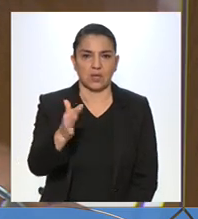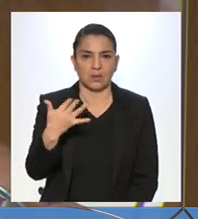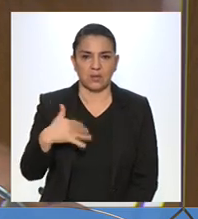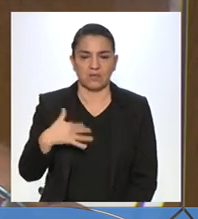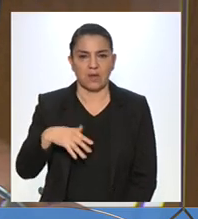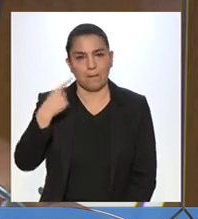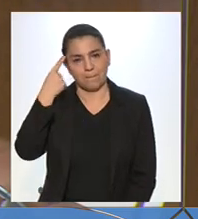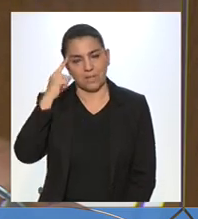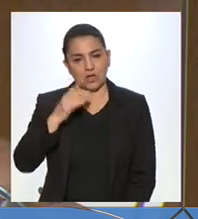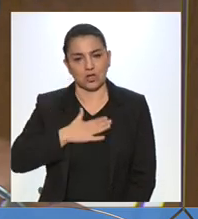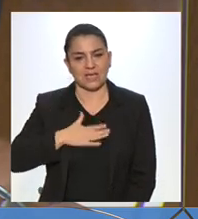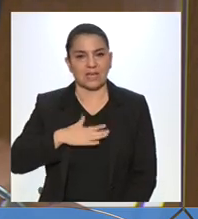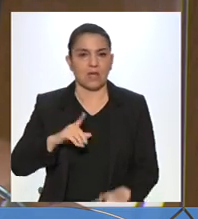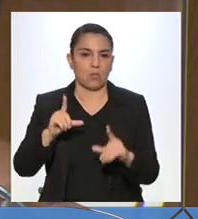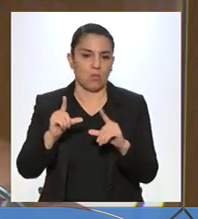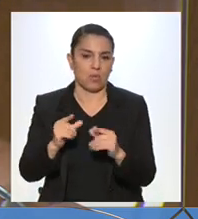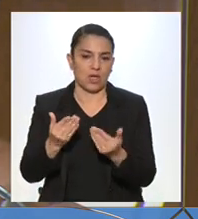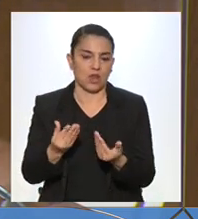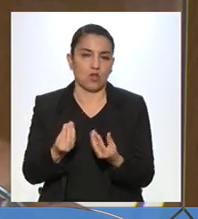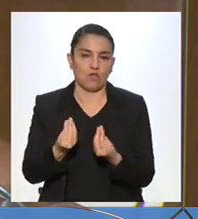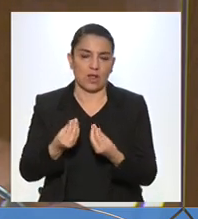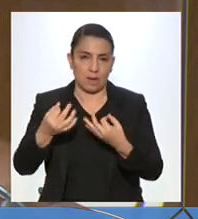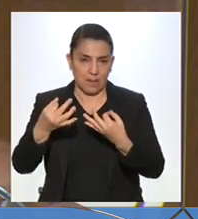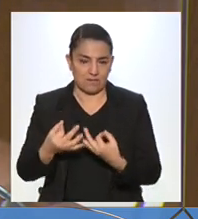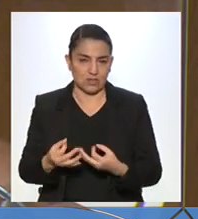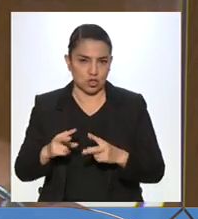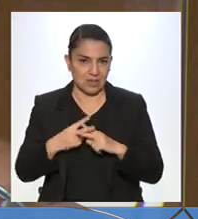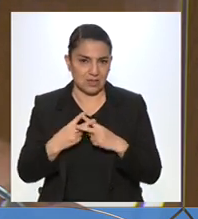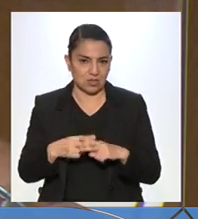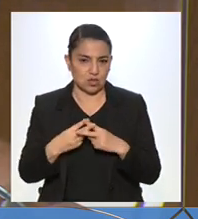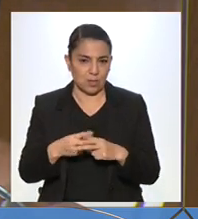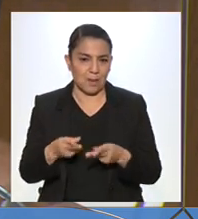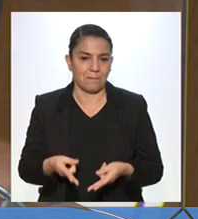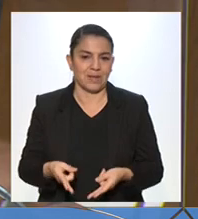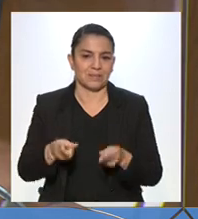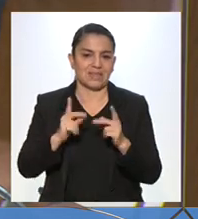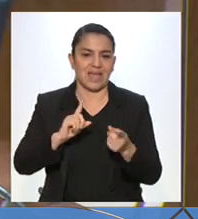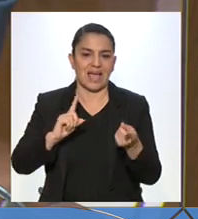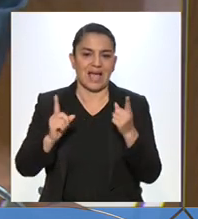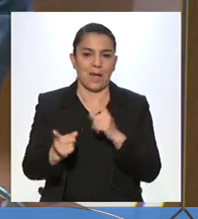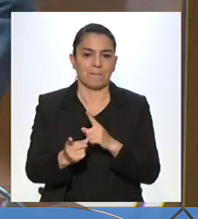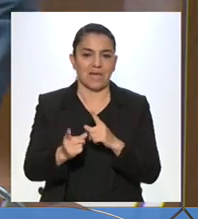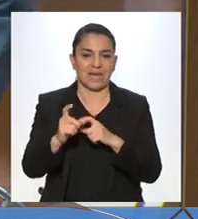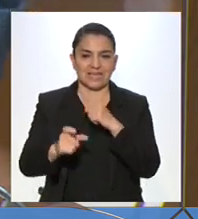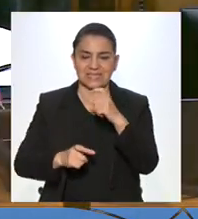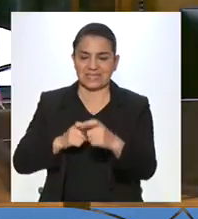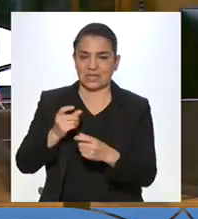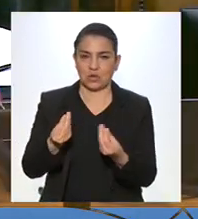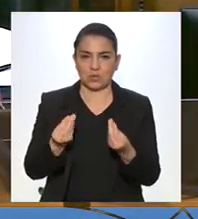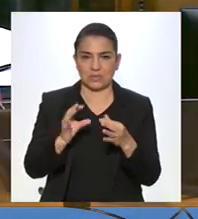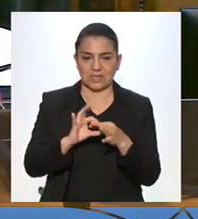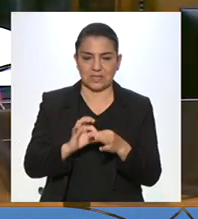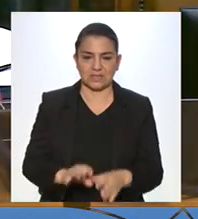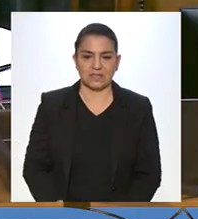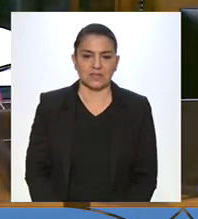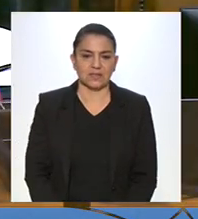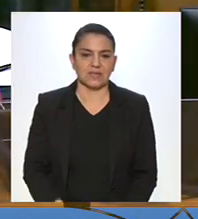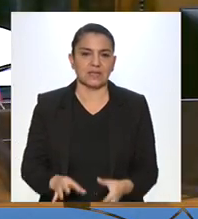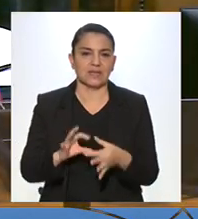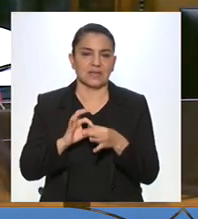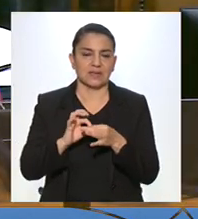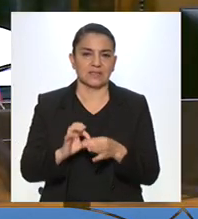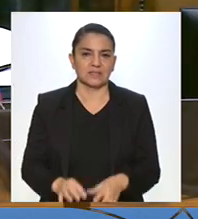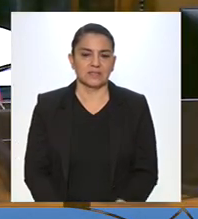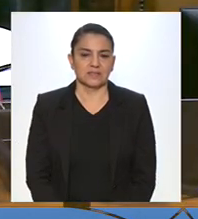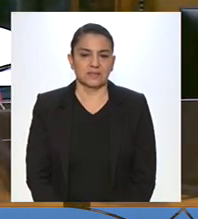que sea menos, y probablemente una buena perfección de estos instrumentos nos permitiría cambiar este ciclo. Muchas gracias, presidente. Gracias, senador